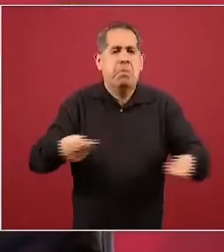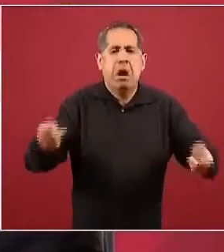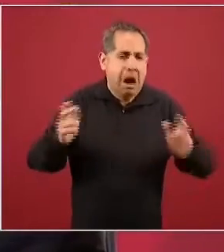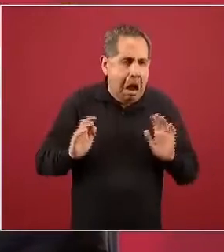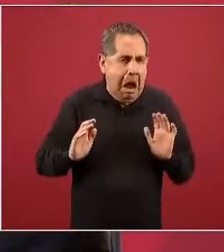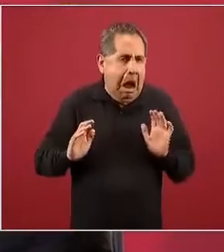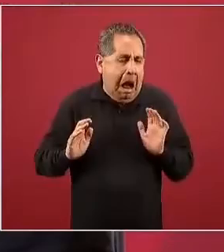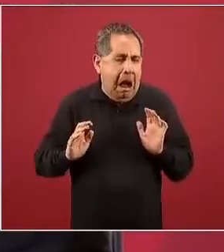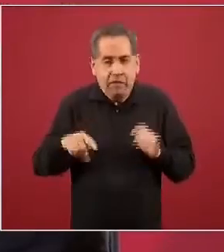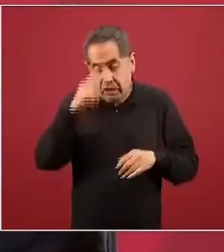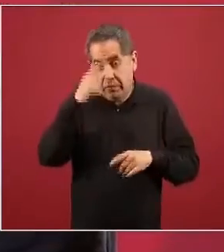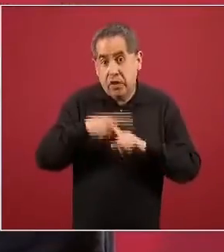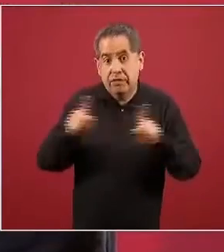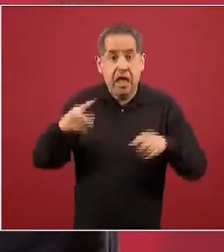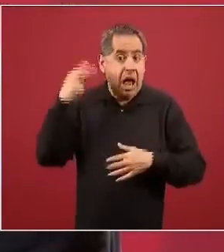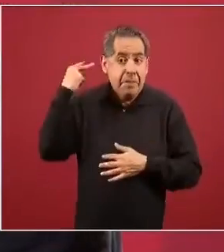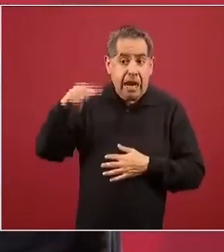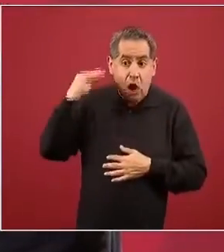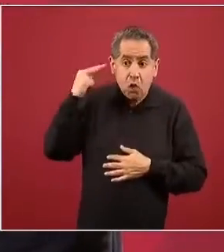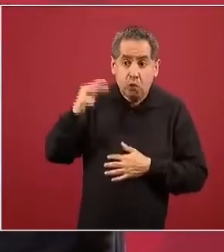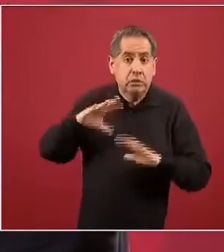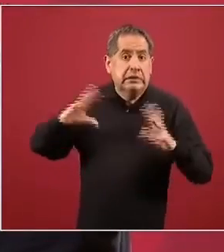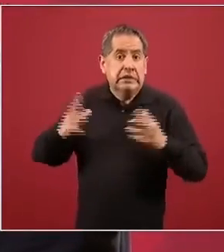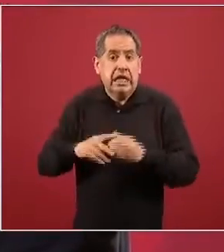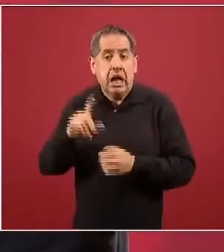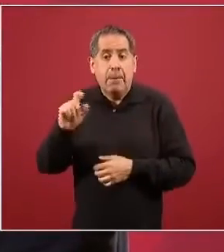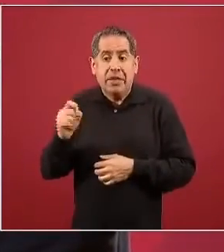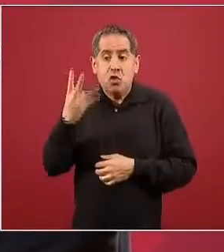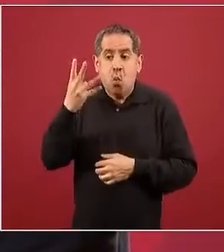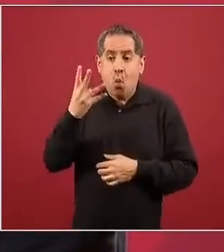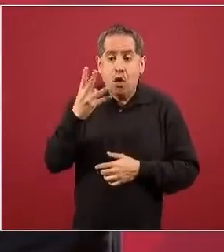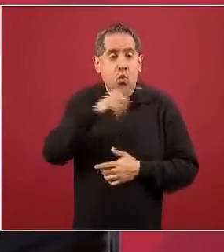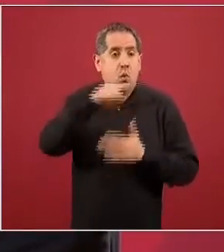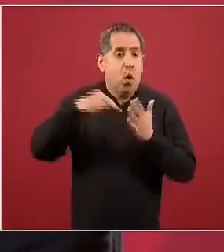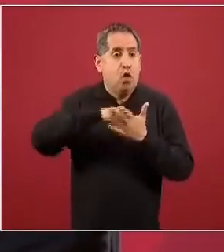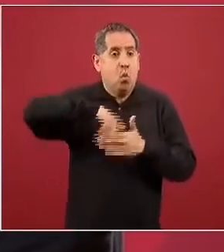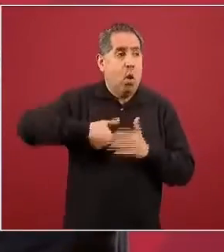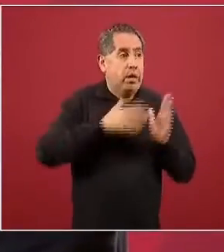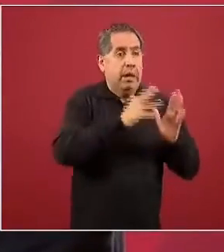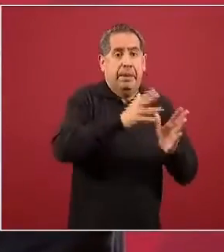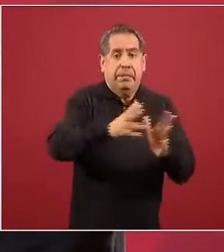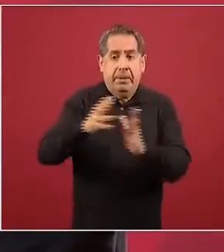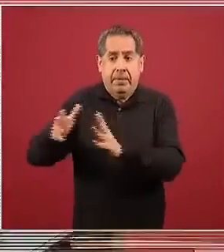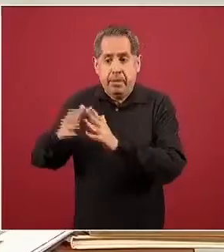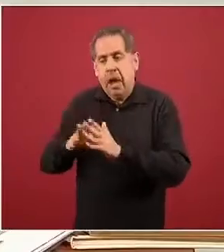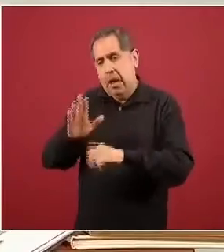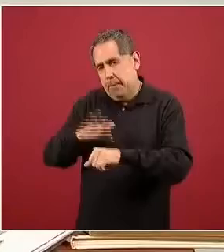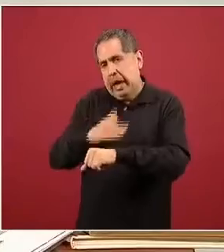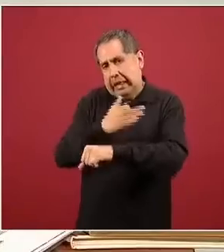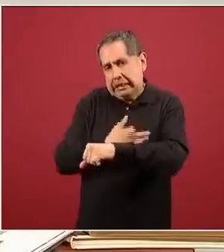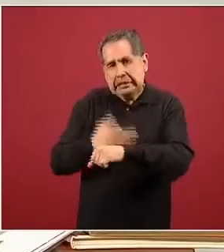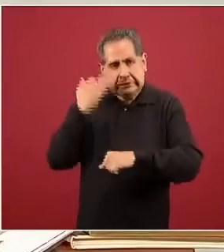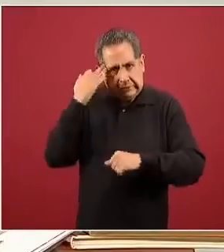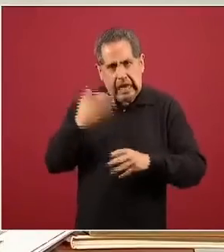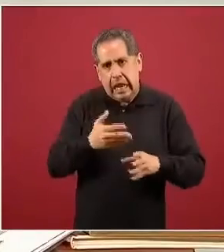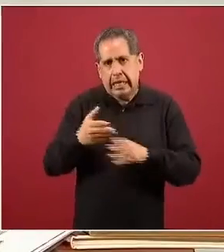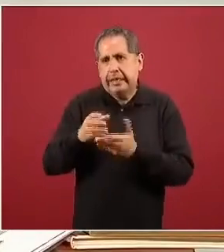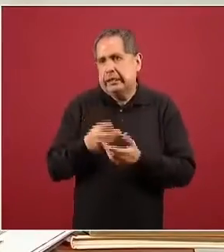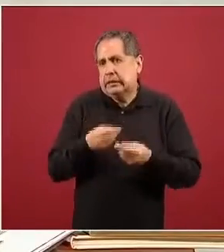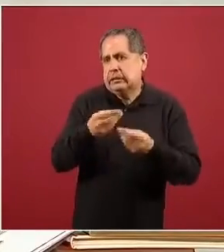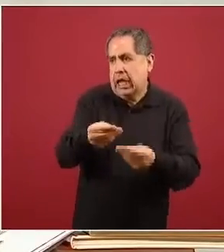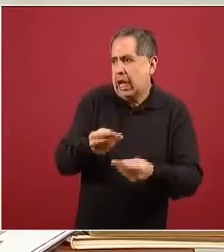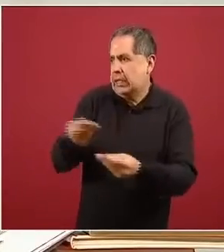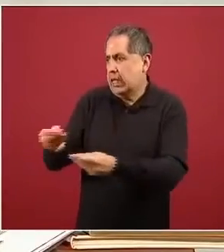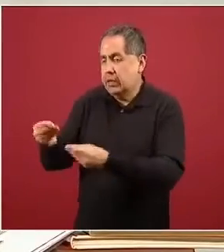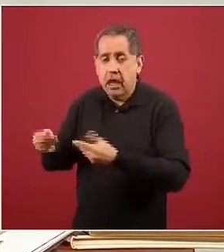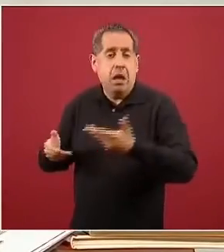por ejemplo el estado de Veracruz, que tiene 24 almacenes, tarda un poco en hacerse la distribución, y en la